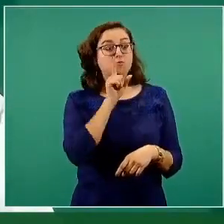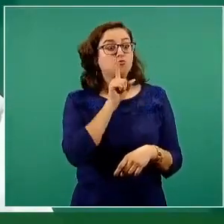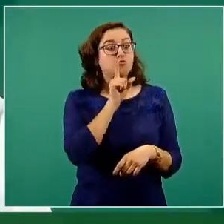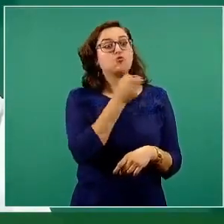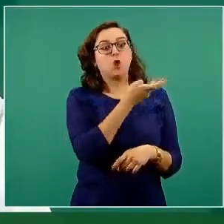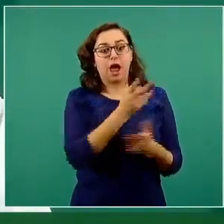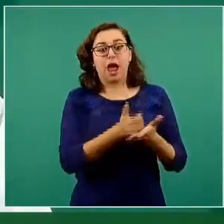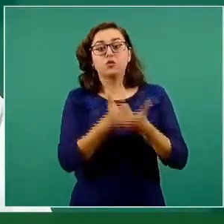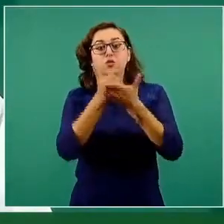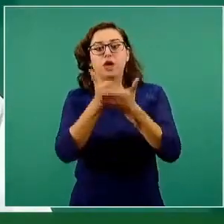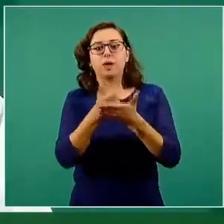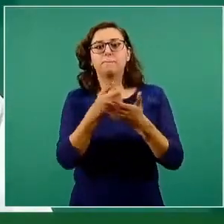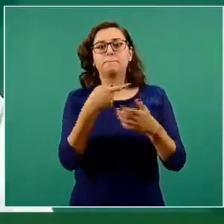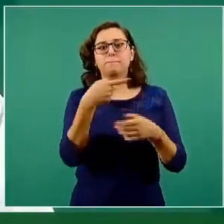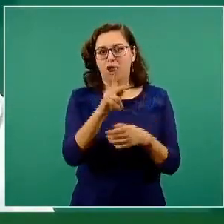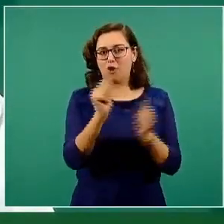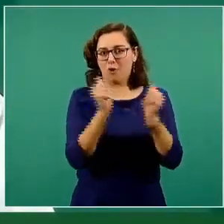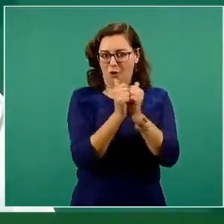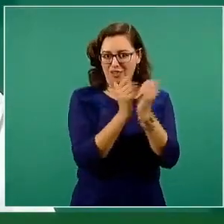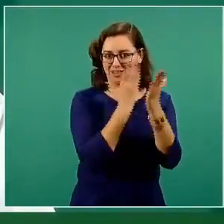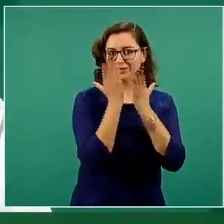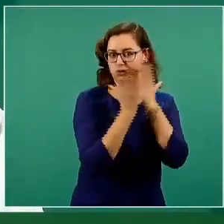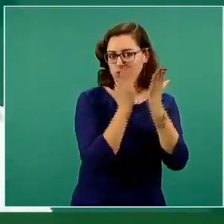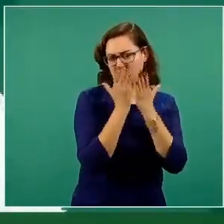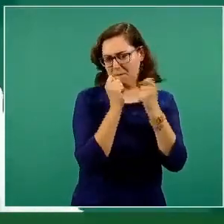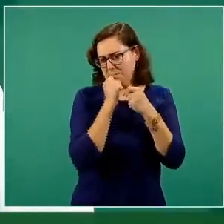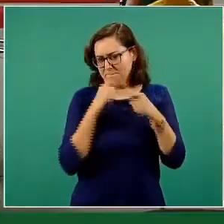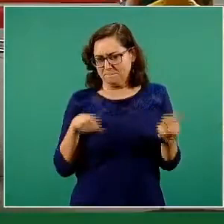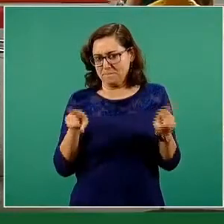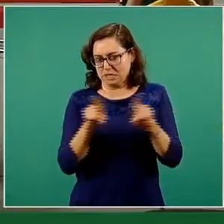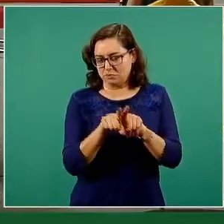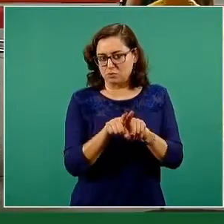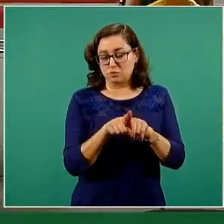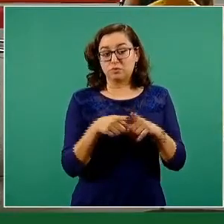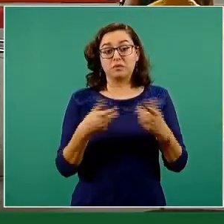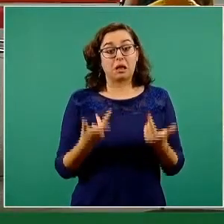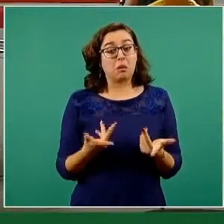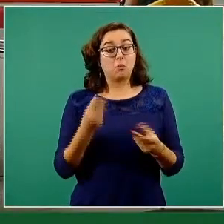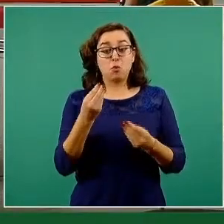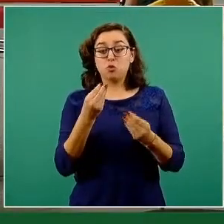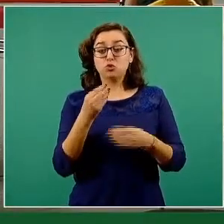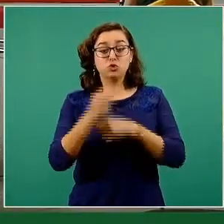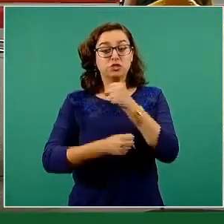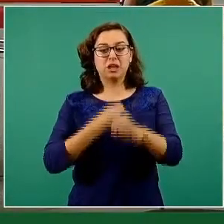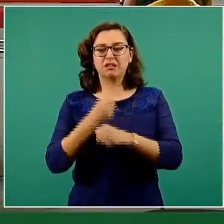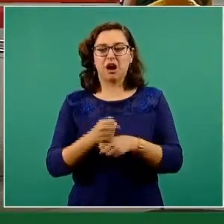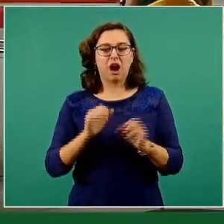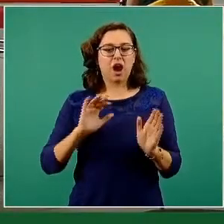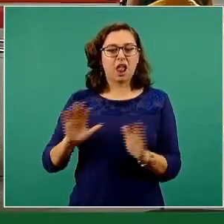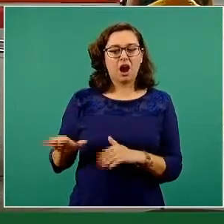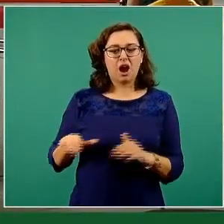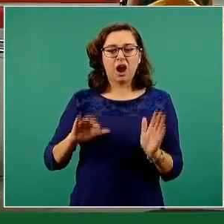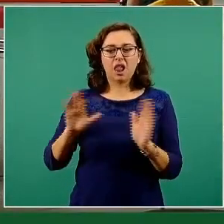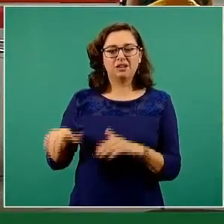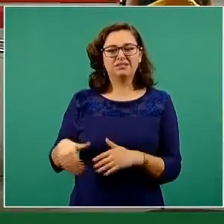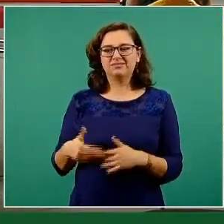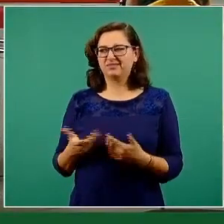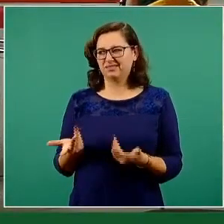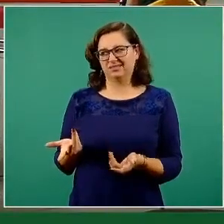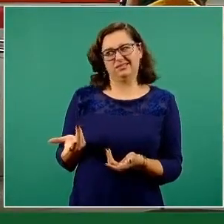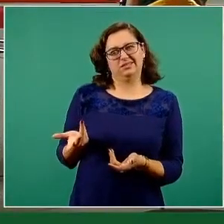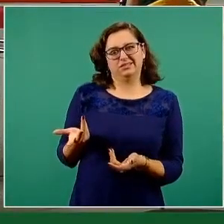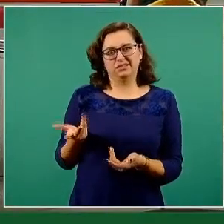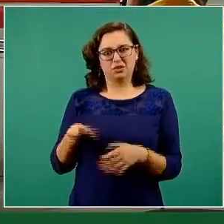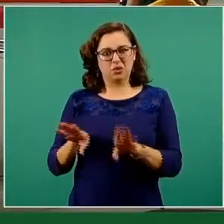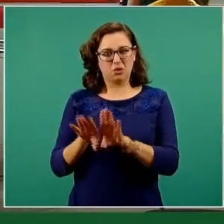estructurada. Estos modelos de partería a lo largo de muchos años han sido despreciados, han sido olvidados, a pesar de que resuelven una cantidad